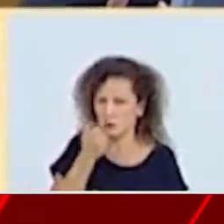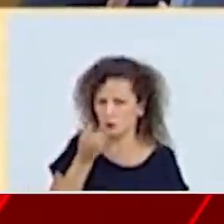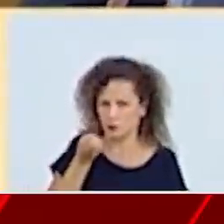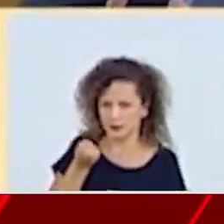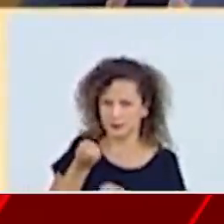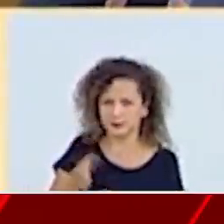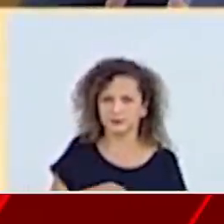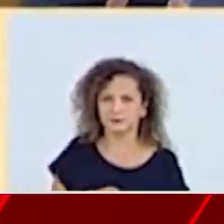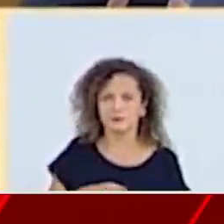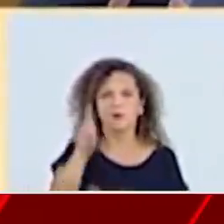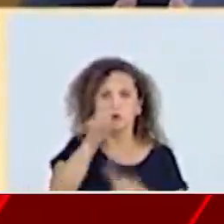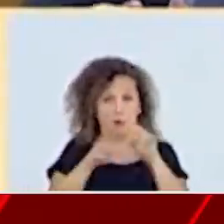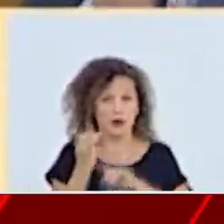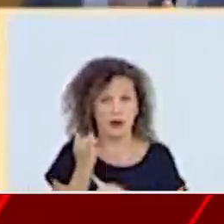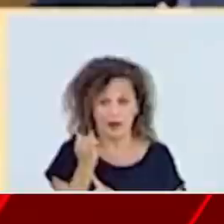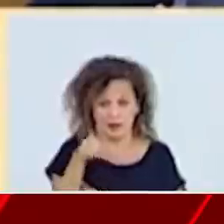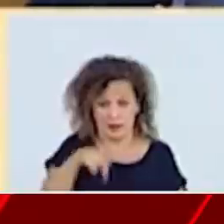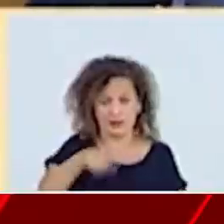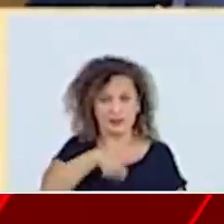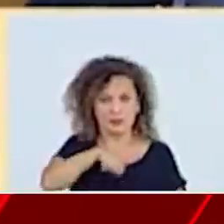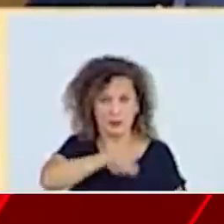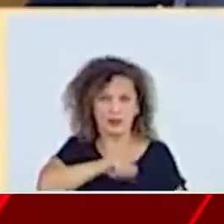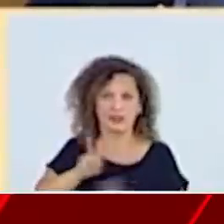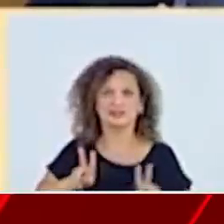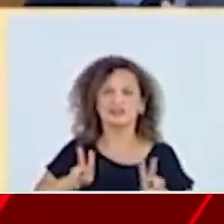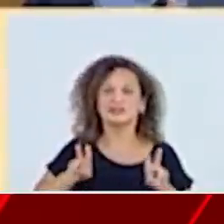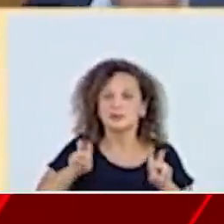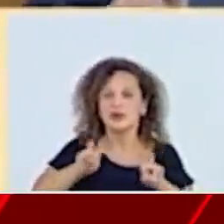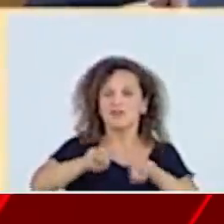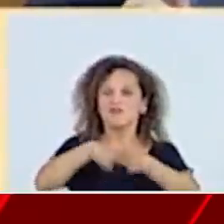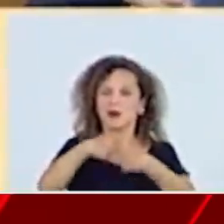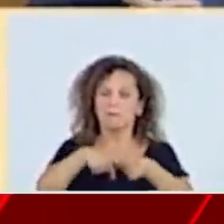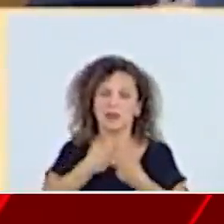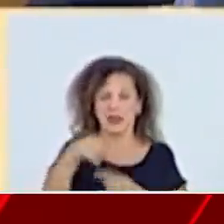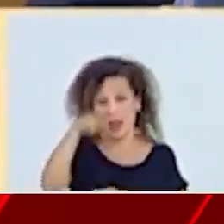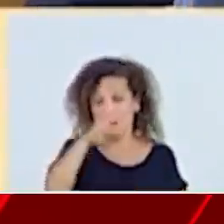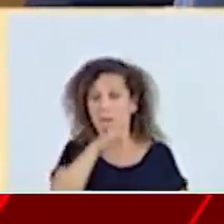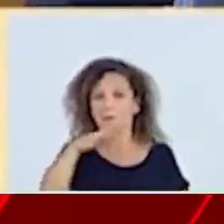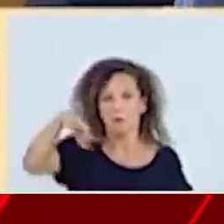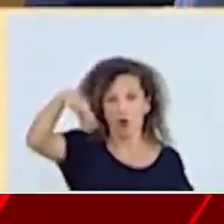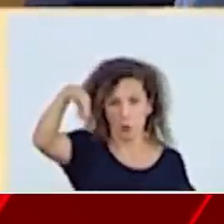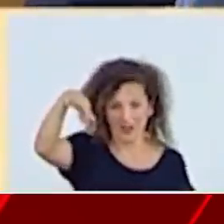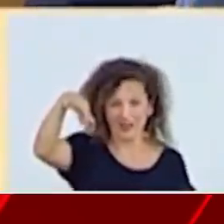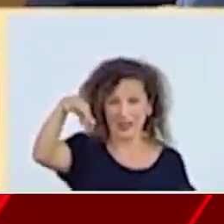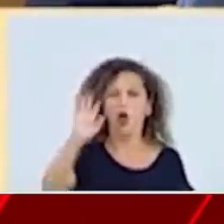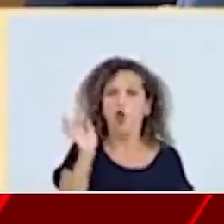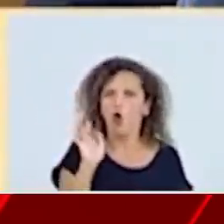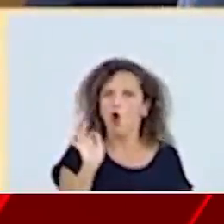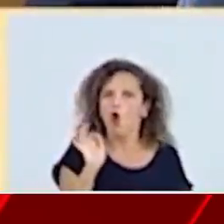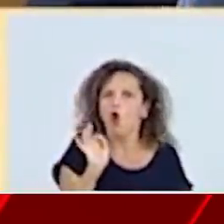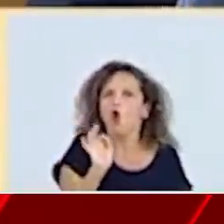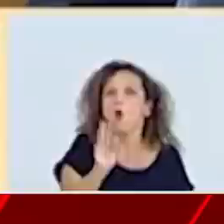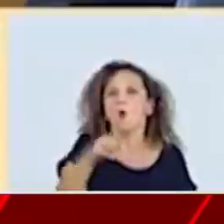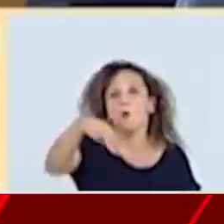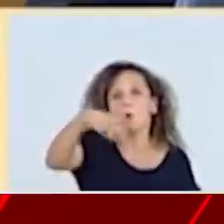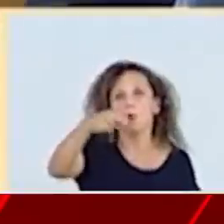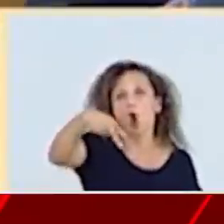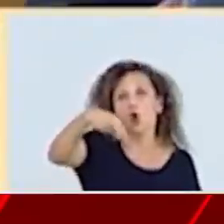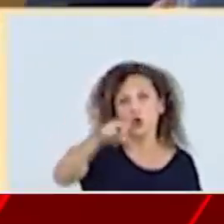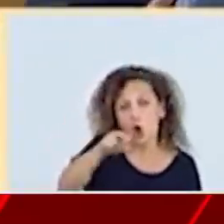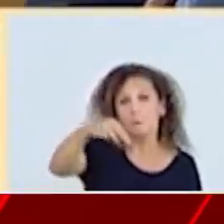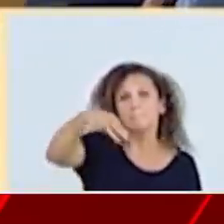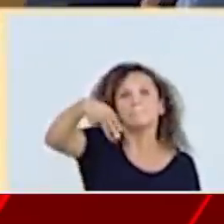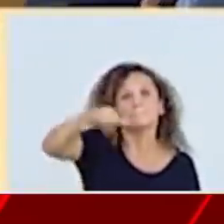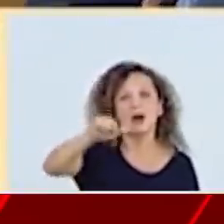vaya actuando, dejar que vea este material. El Tribunal Supremo es un organismo que independientemente de podamos estar de acuerdo o más en desacuerdo con determinadas decisiones,